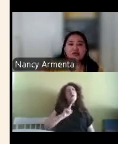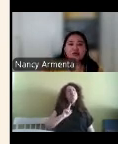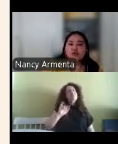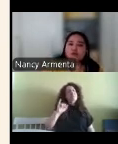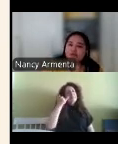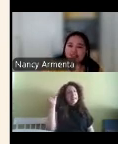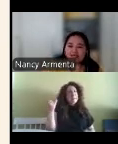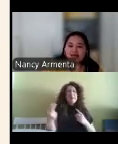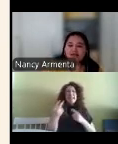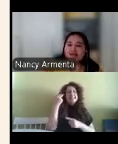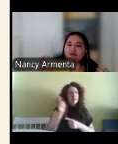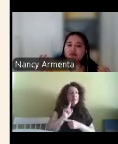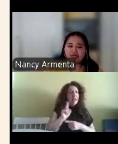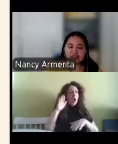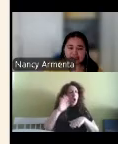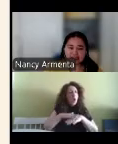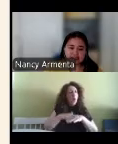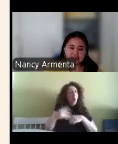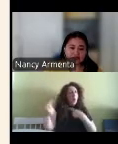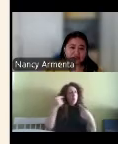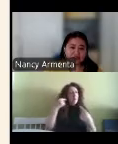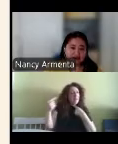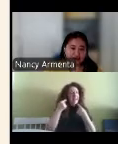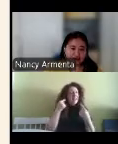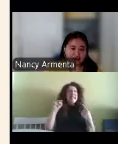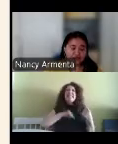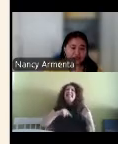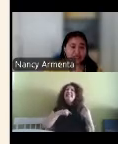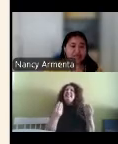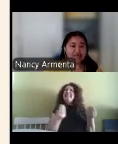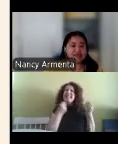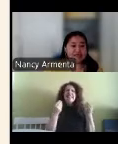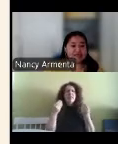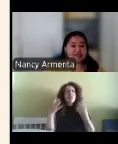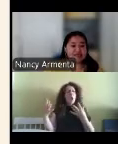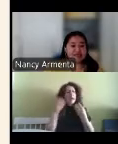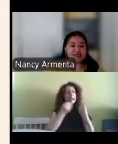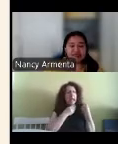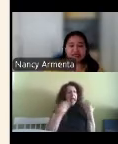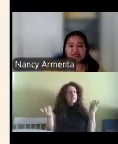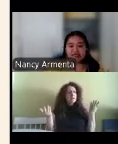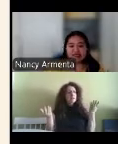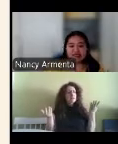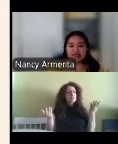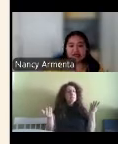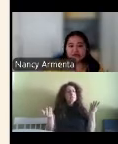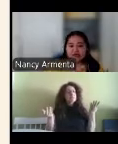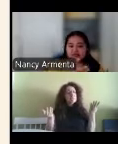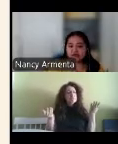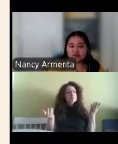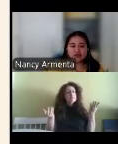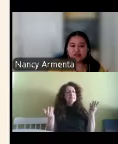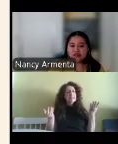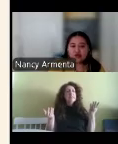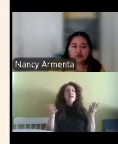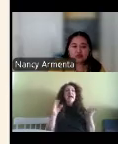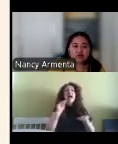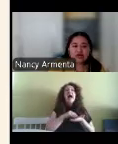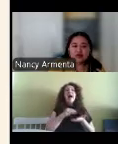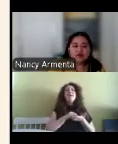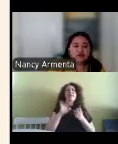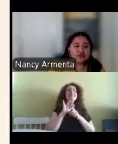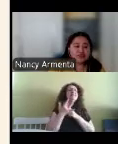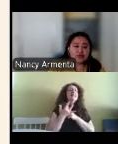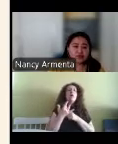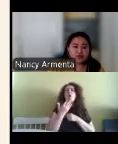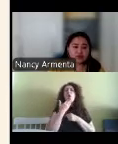invisibilizadas, culpabilizadas, surgen estas sensaciones de regaño. Y pueden ser situaciones como